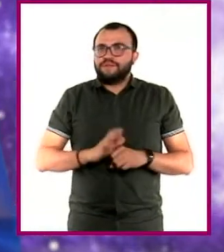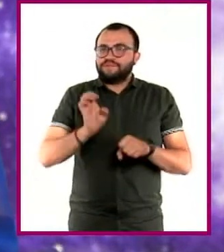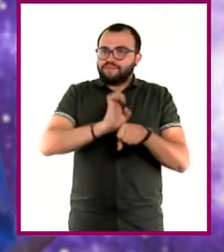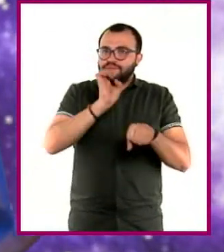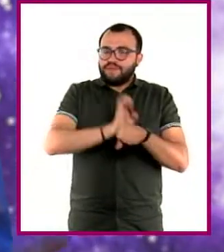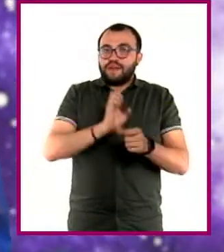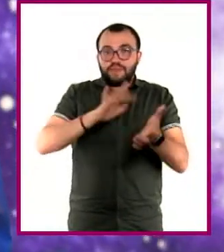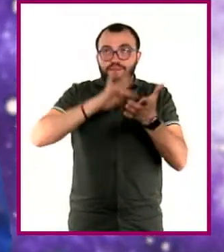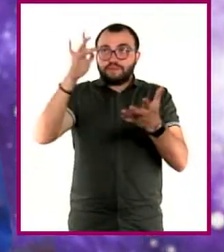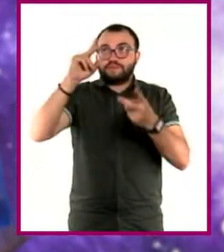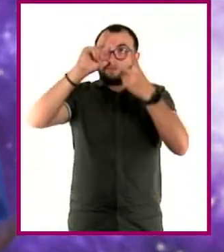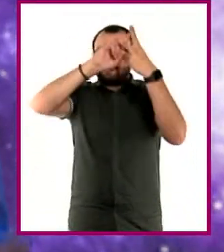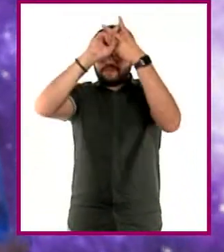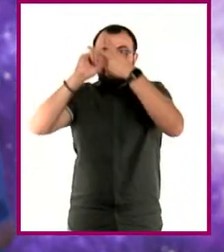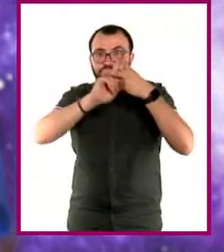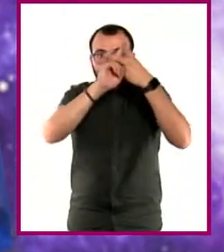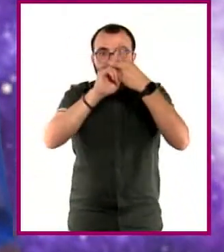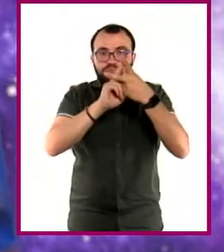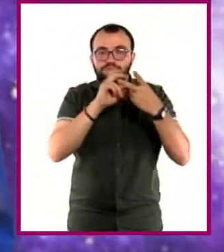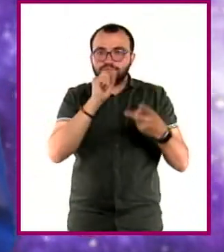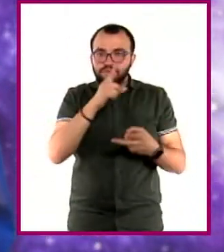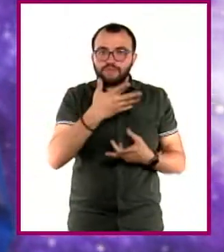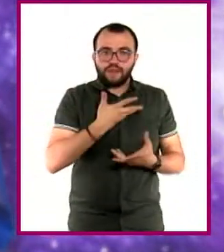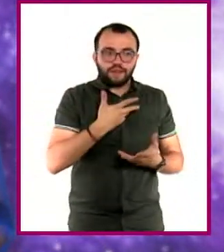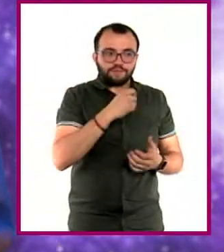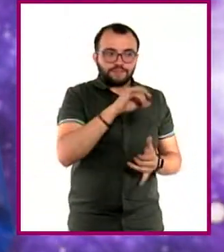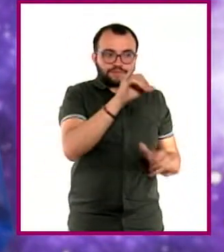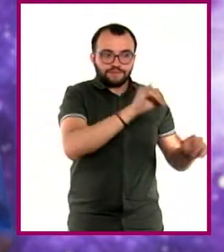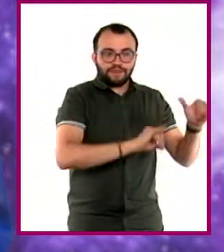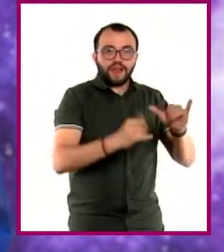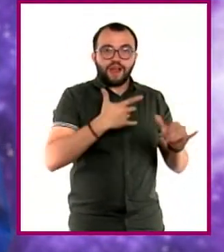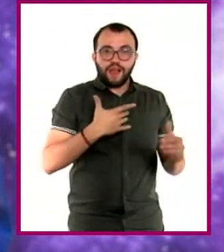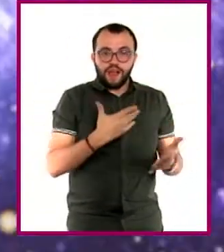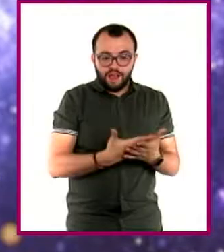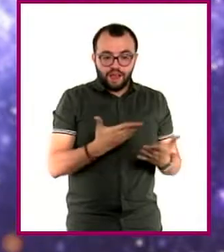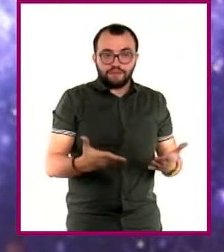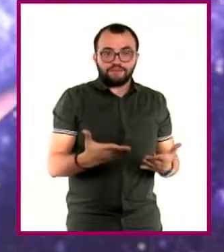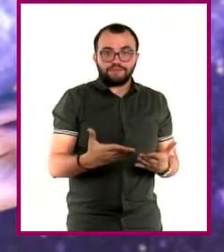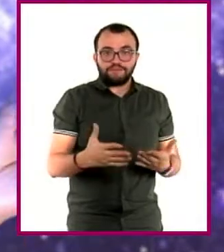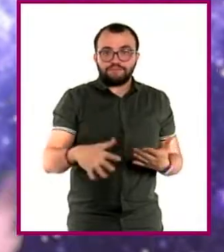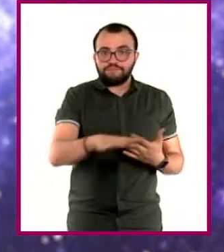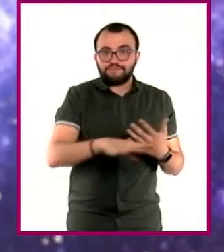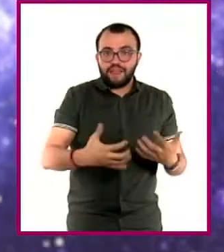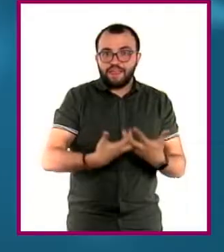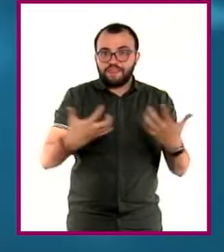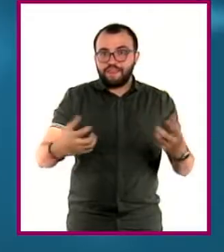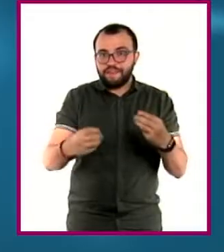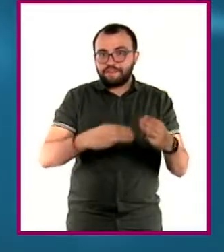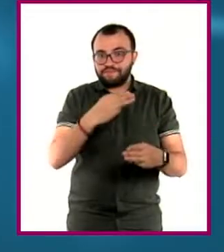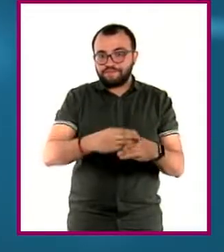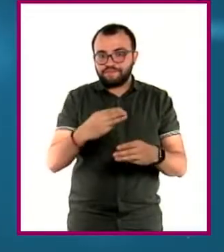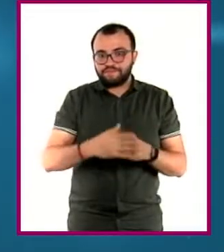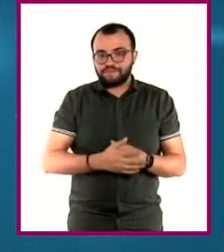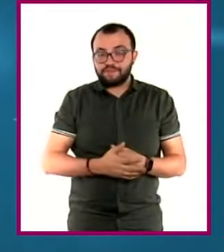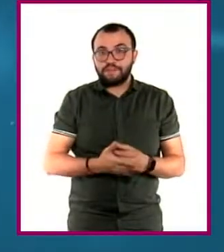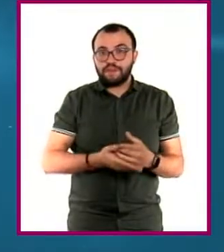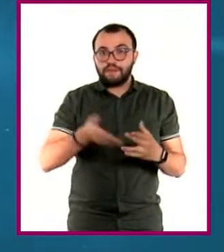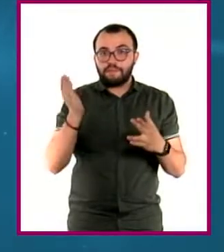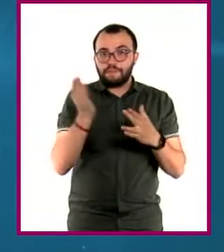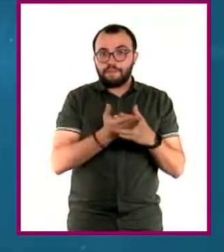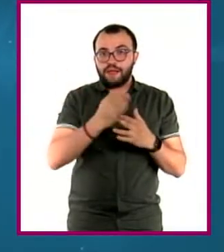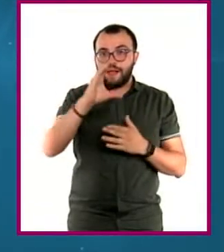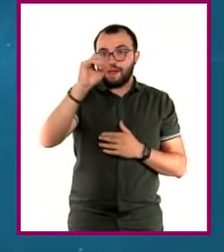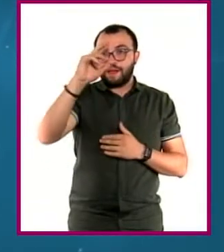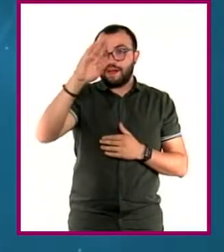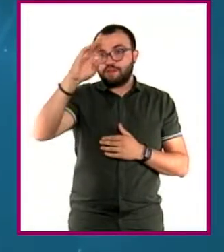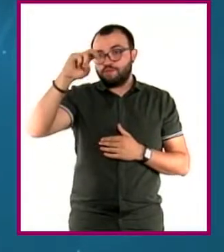Entonces, gracias a las estrellas, es que los elementos químicos están presentes en la Tierra. Así es. Más de la mitad del carbono presente